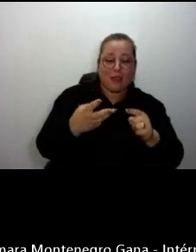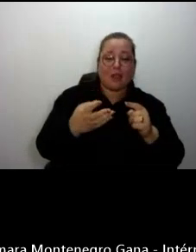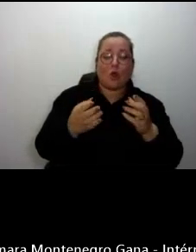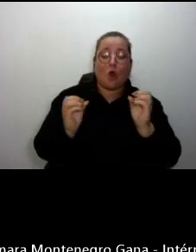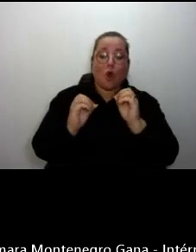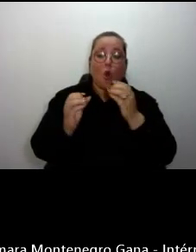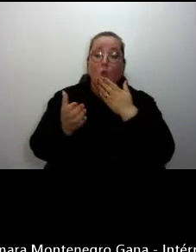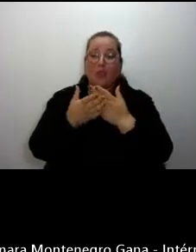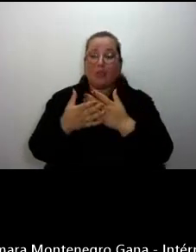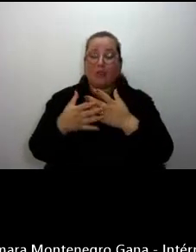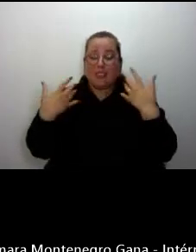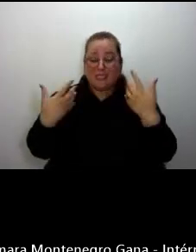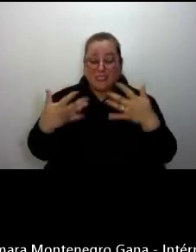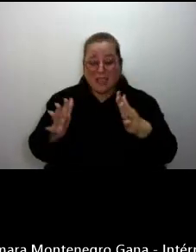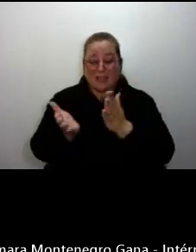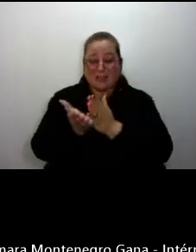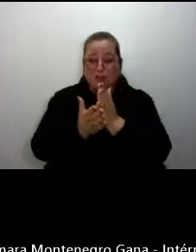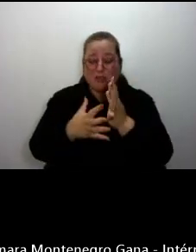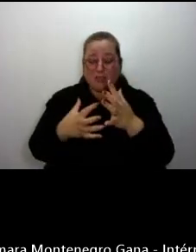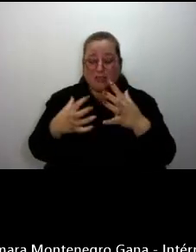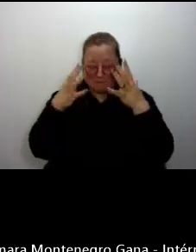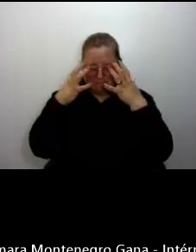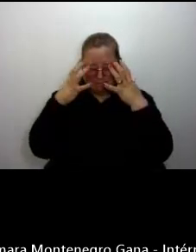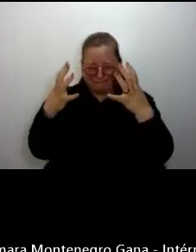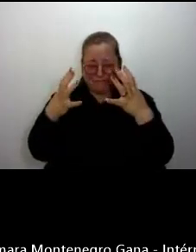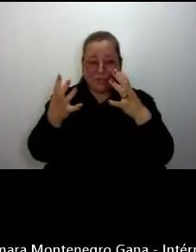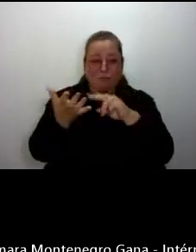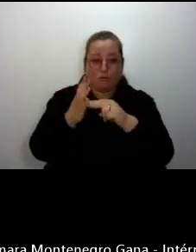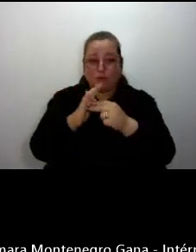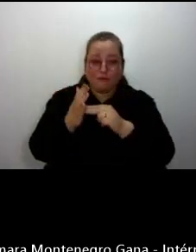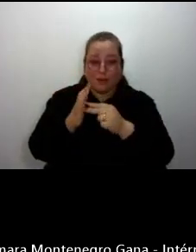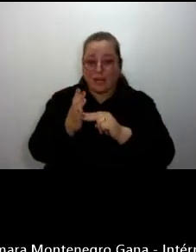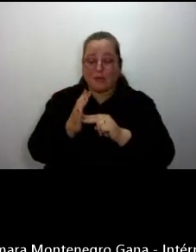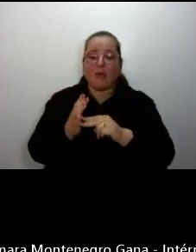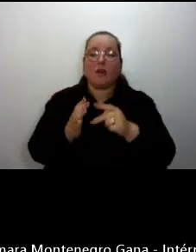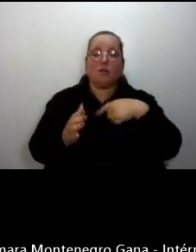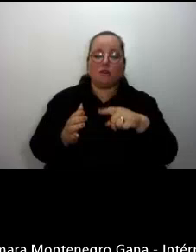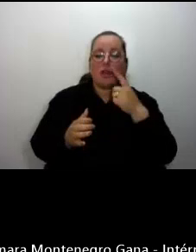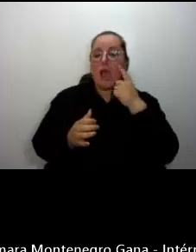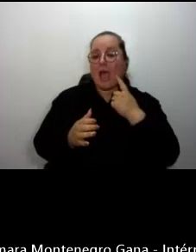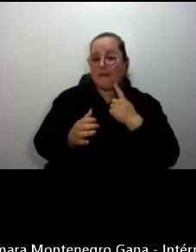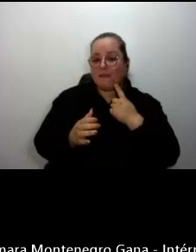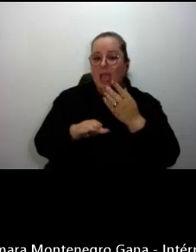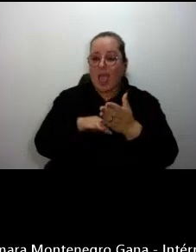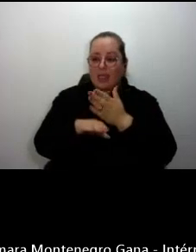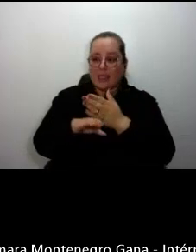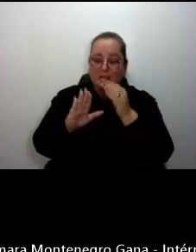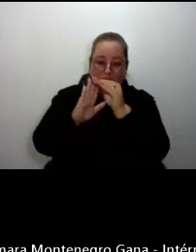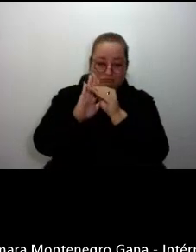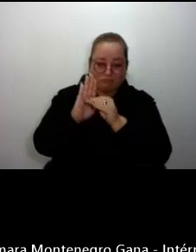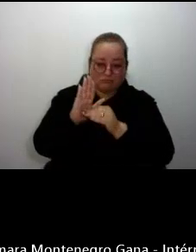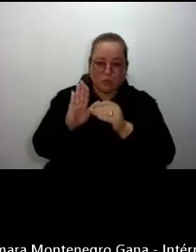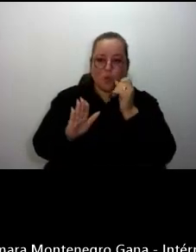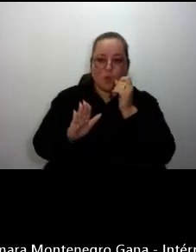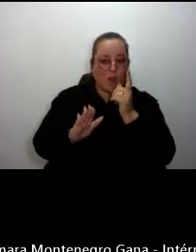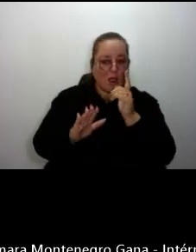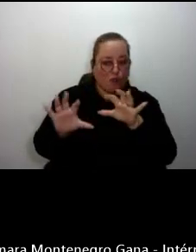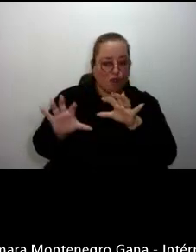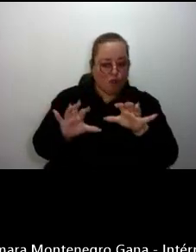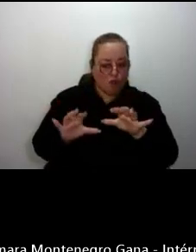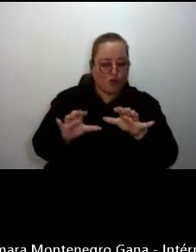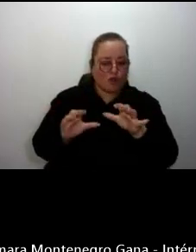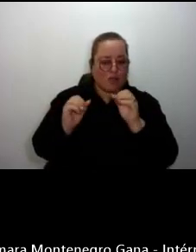cual vamos a tener presente o vamos a plantear básicamente cuáles son los factores que